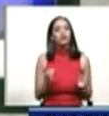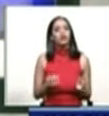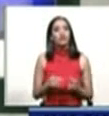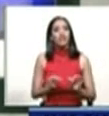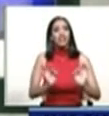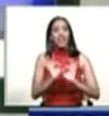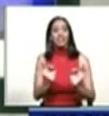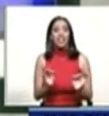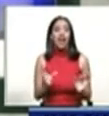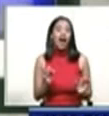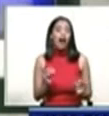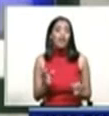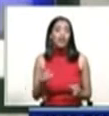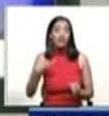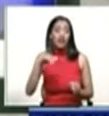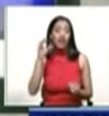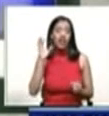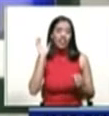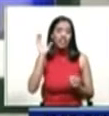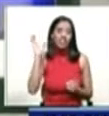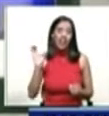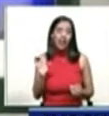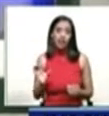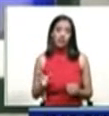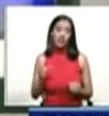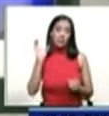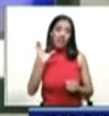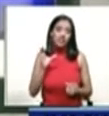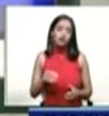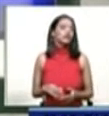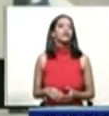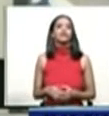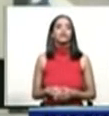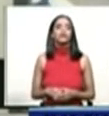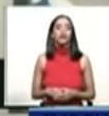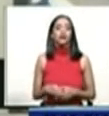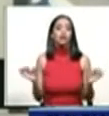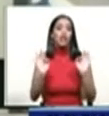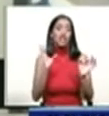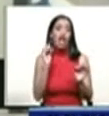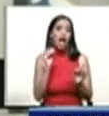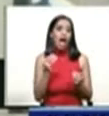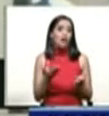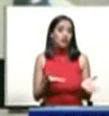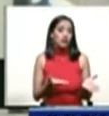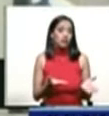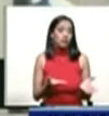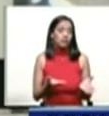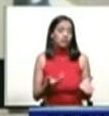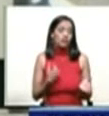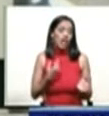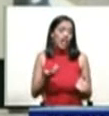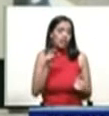habla de que 6 estados del país están en manos del ELN. Nadie habla de eso. Porque nadie dice que